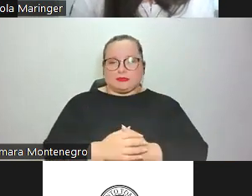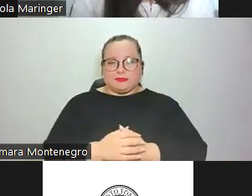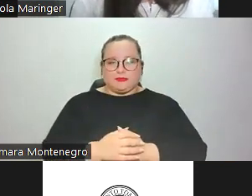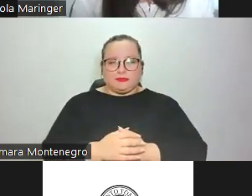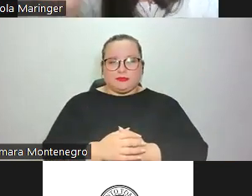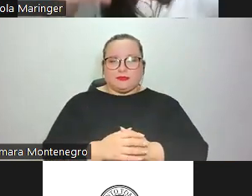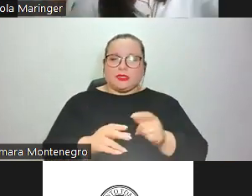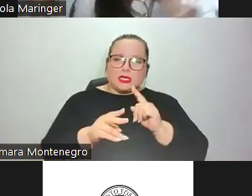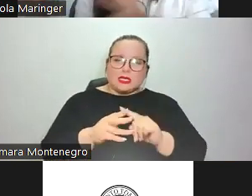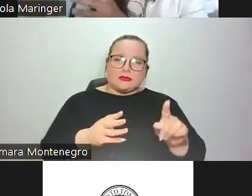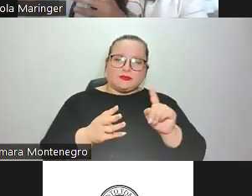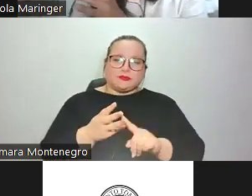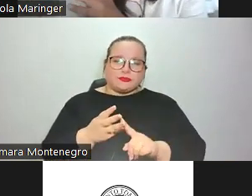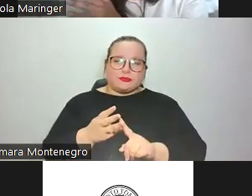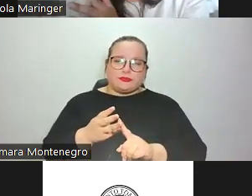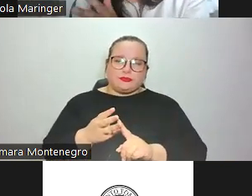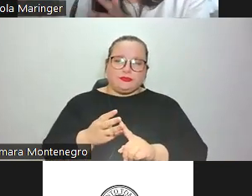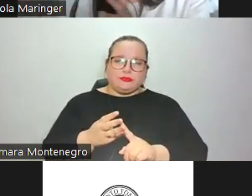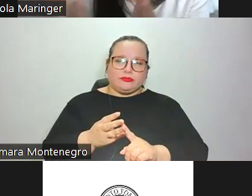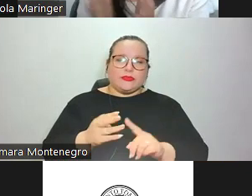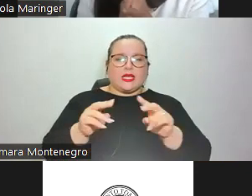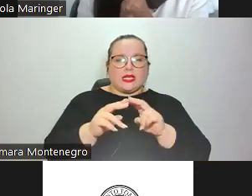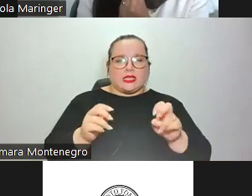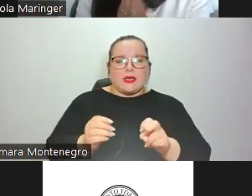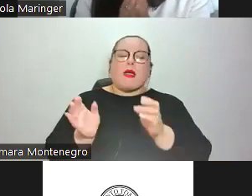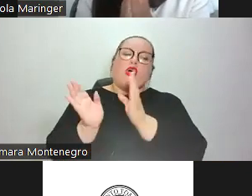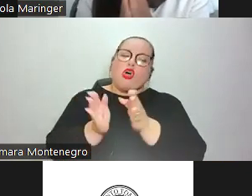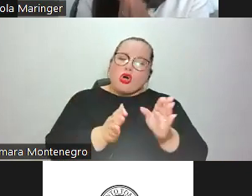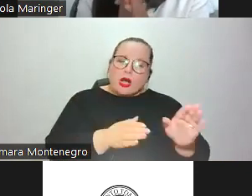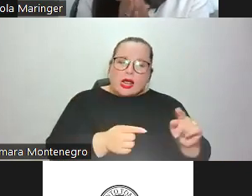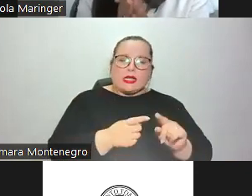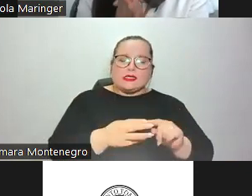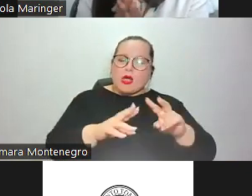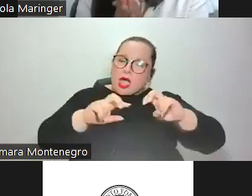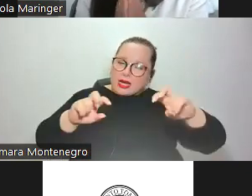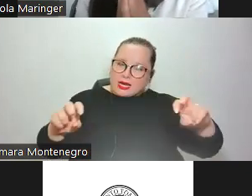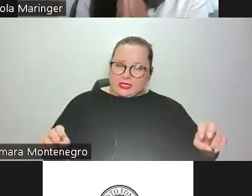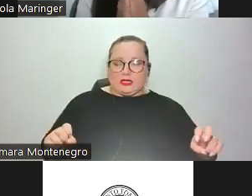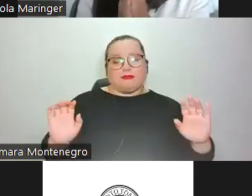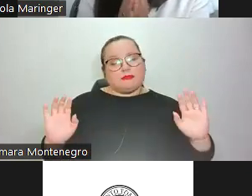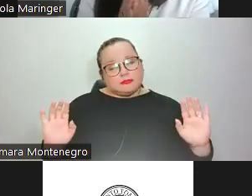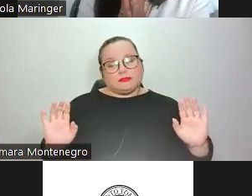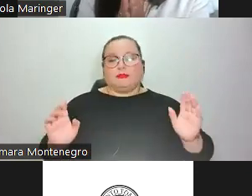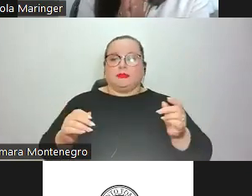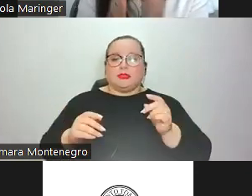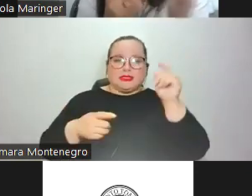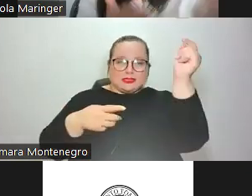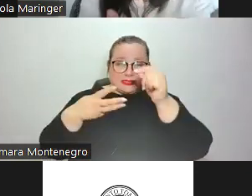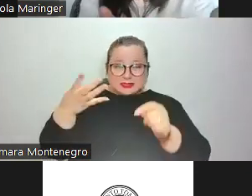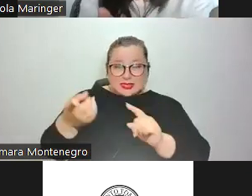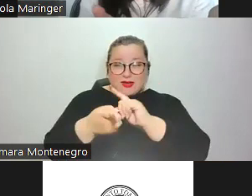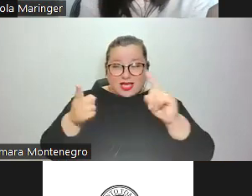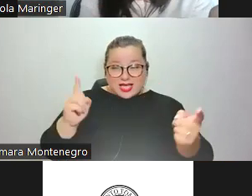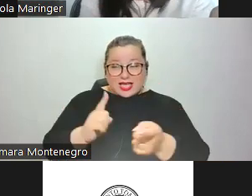el otro es en la introversión, el organizado y analítico. Sin embargo, con todos estos cambios, así